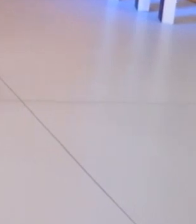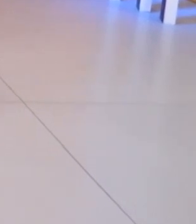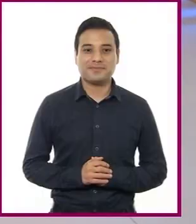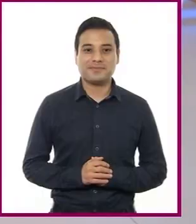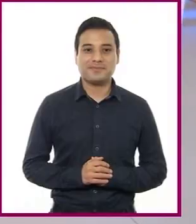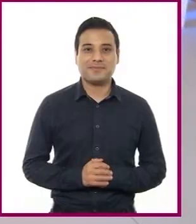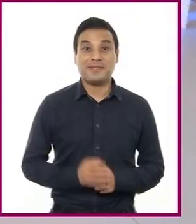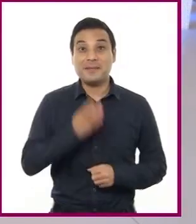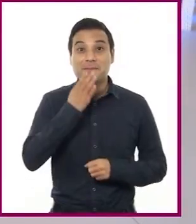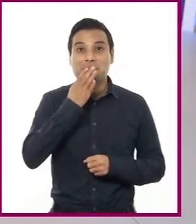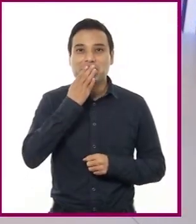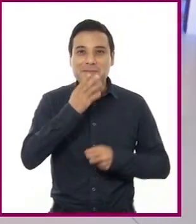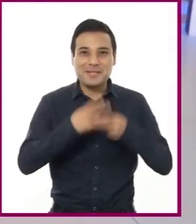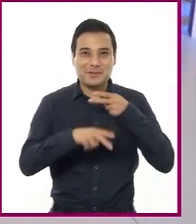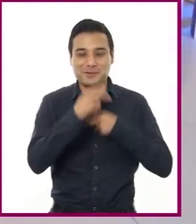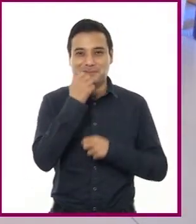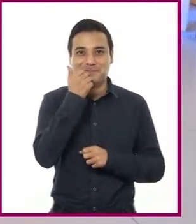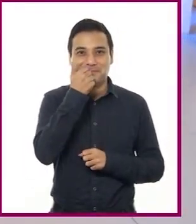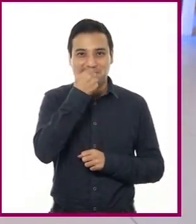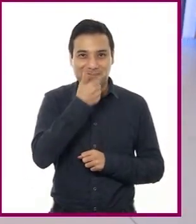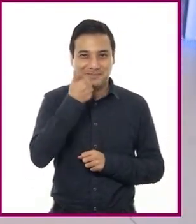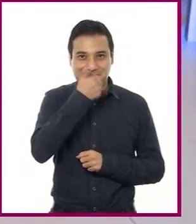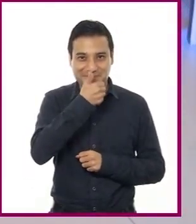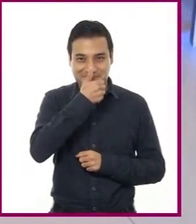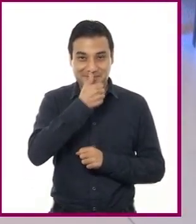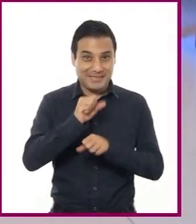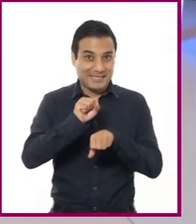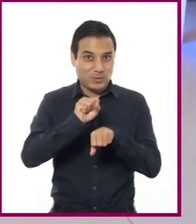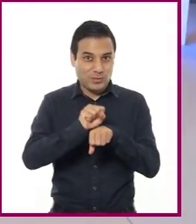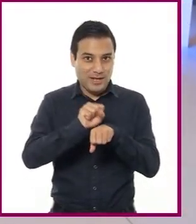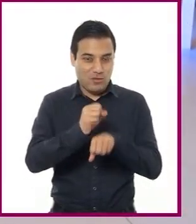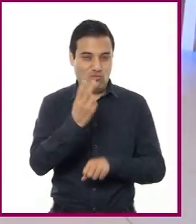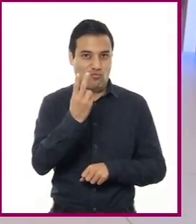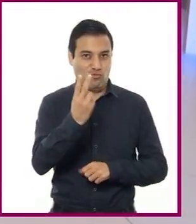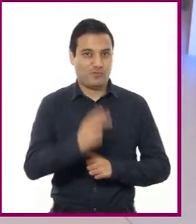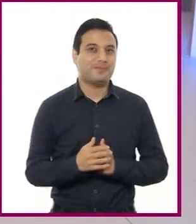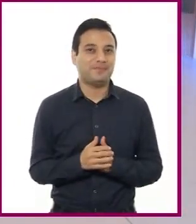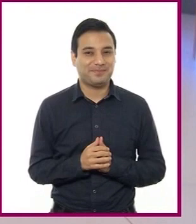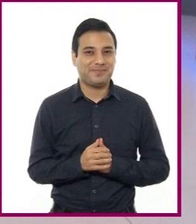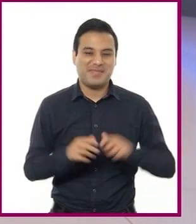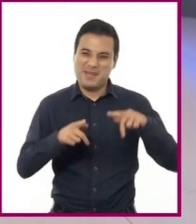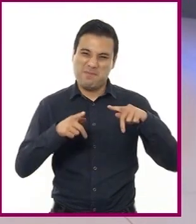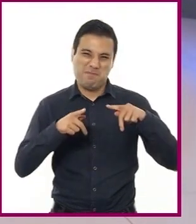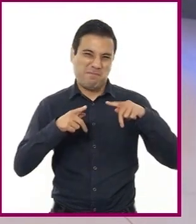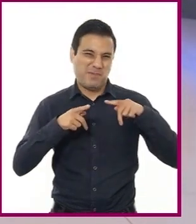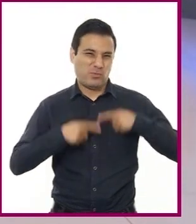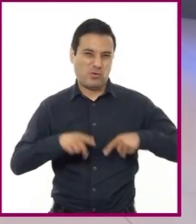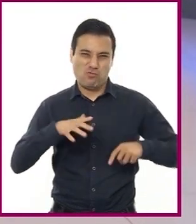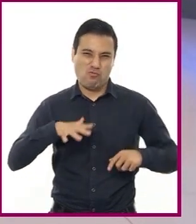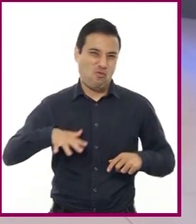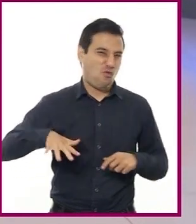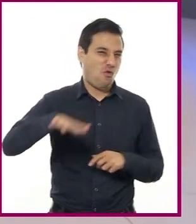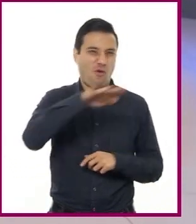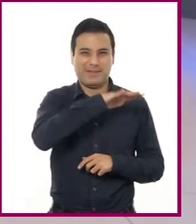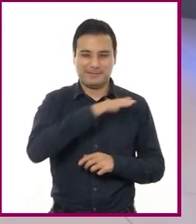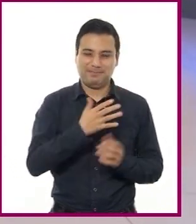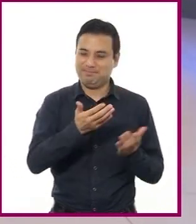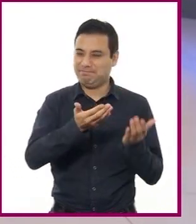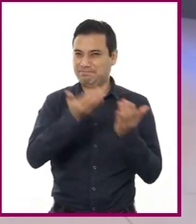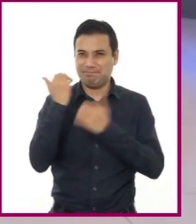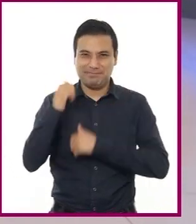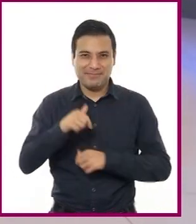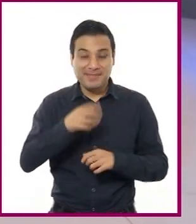Bienvenidas y bienvenidos alumnas y alumnos de segundo grado de secundaria y público en general a una nueva sesión de Aprende en